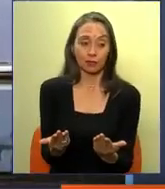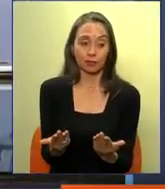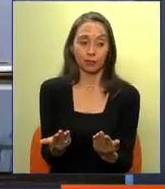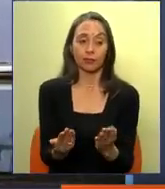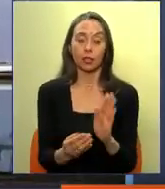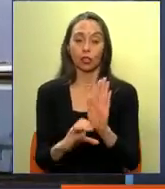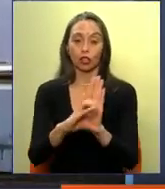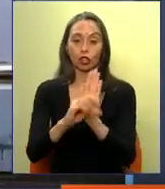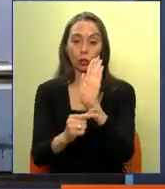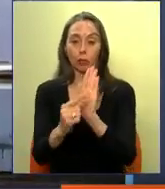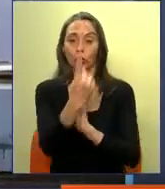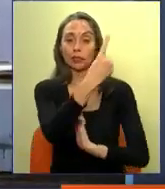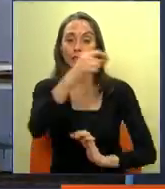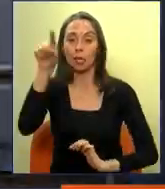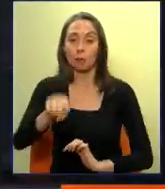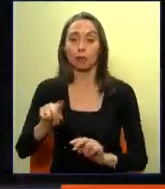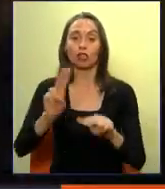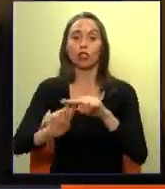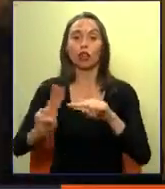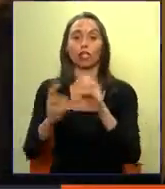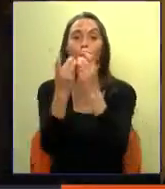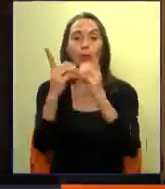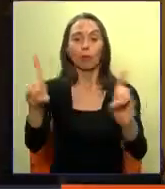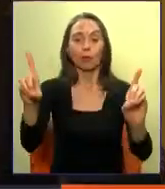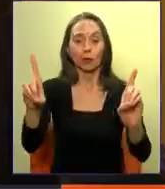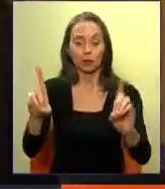Constitución 100% democrática.